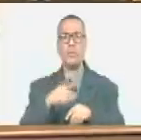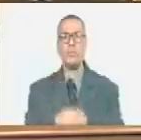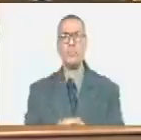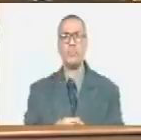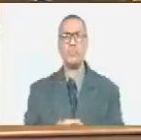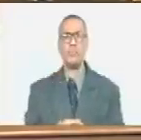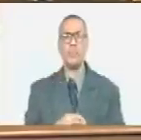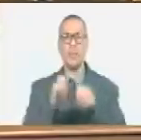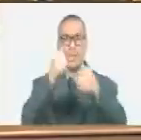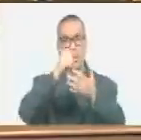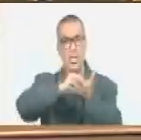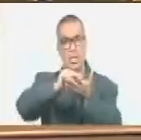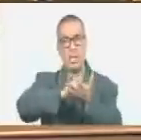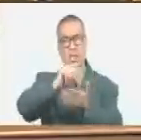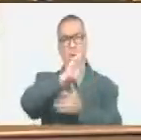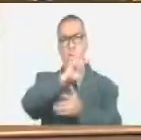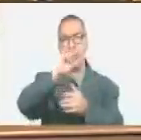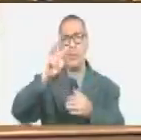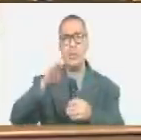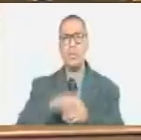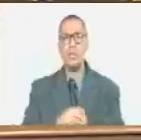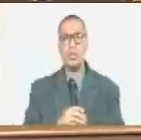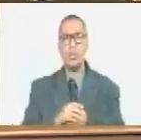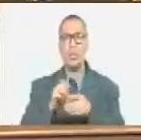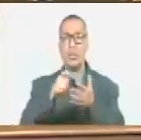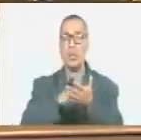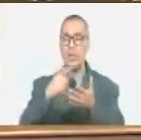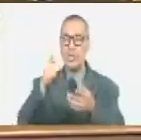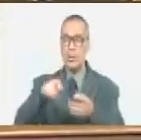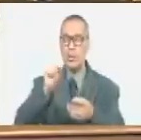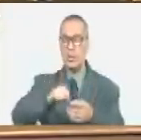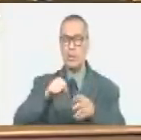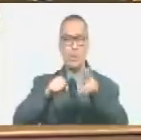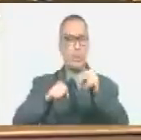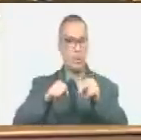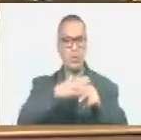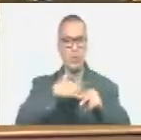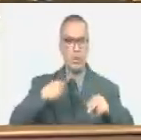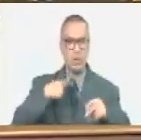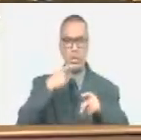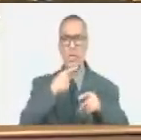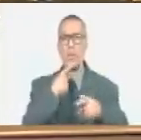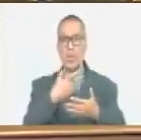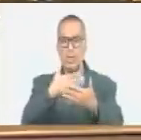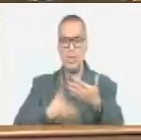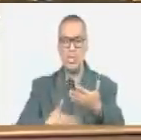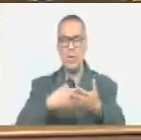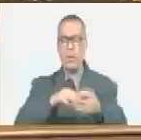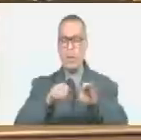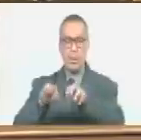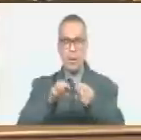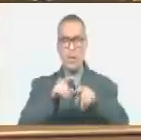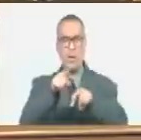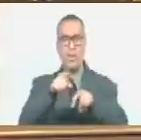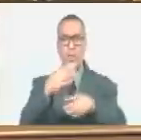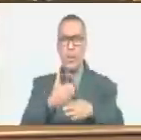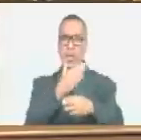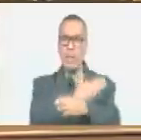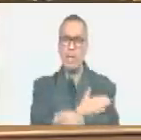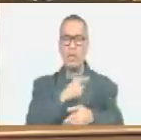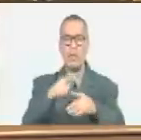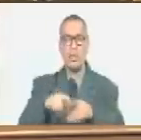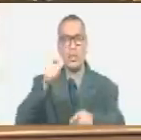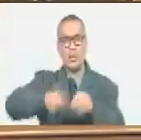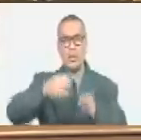manera. Artículo 44. El recurso de apelación se interpondrá por escrito debidamente fundado ante el tribunal